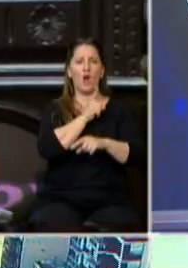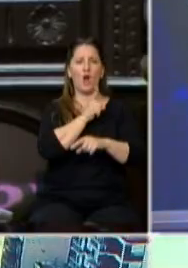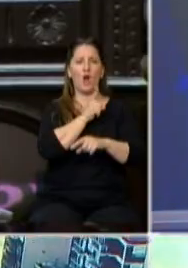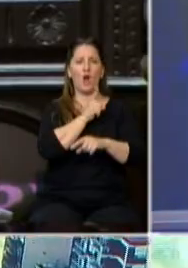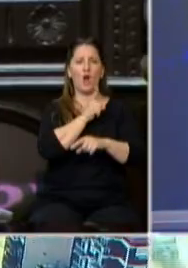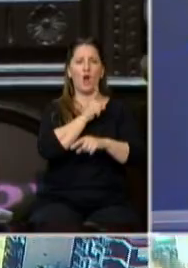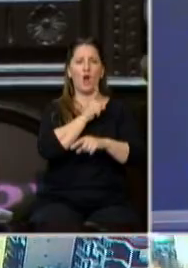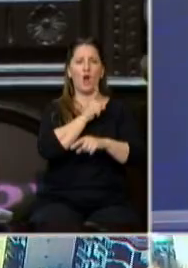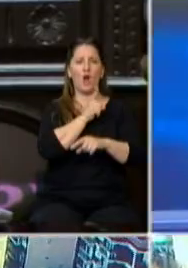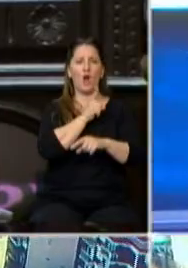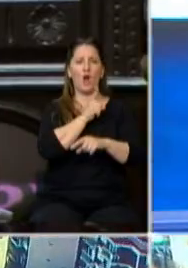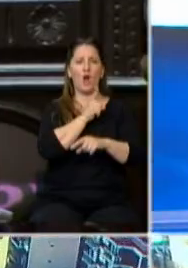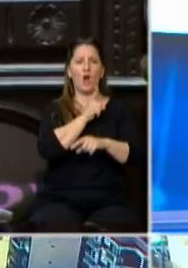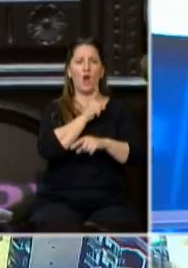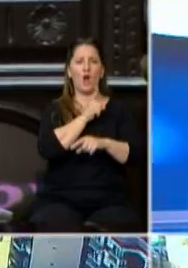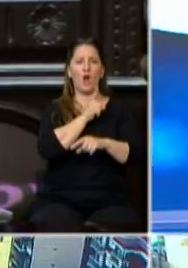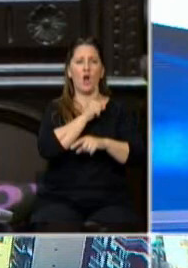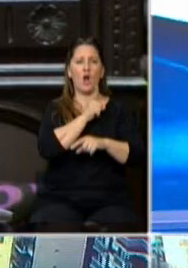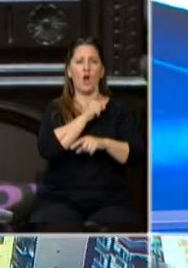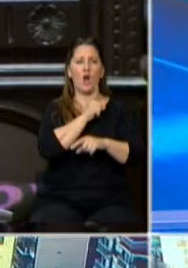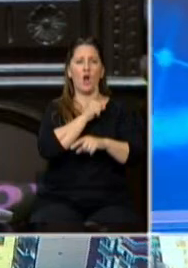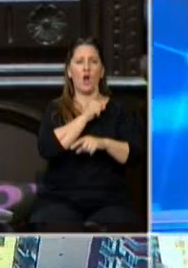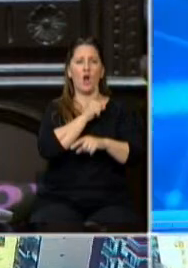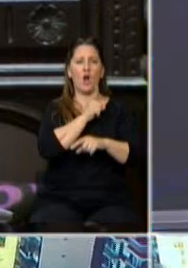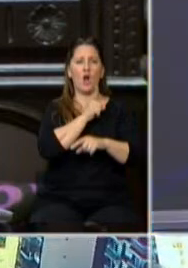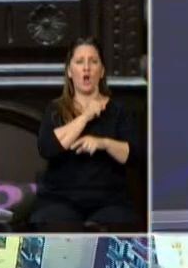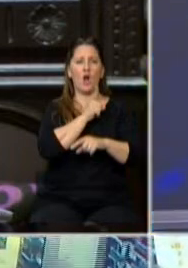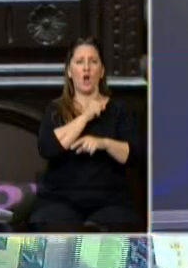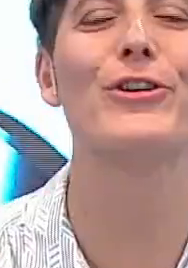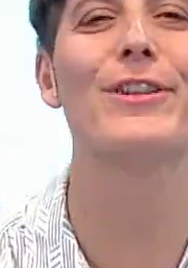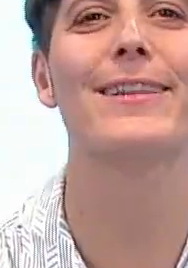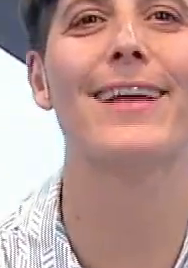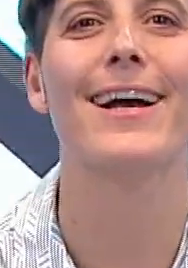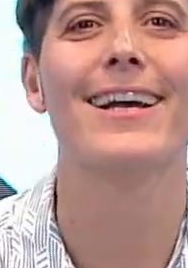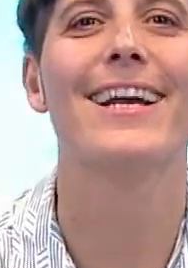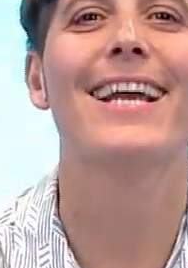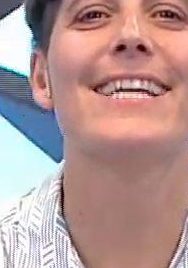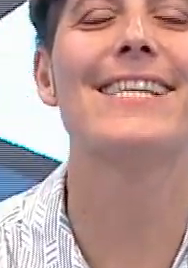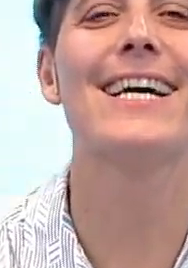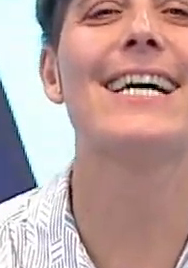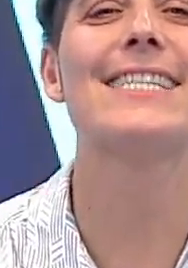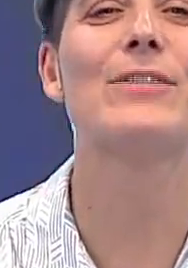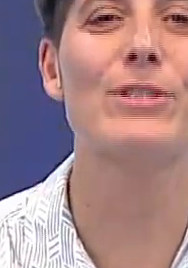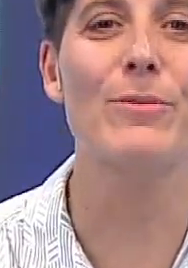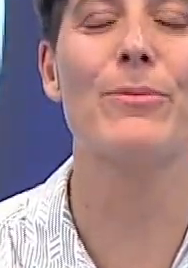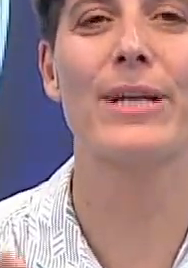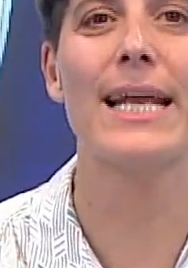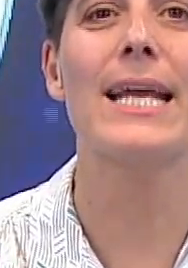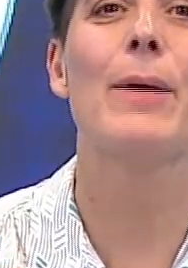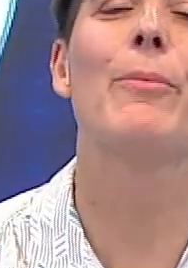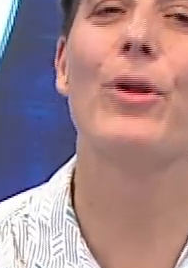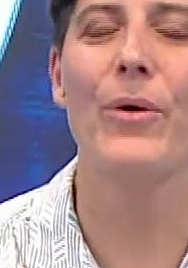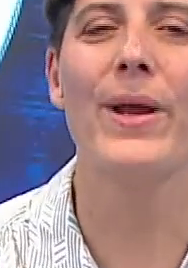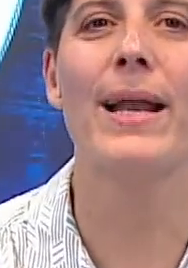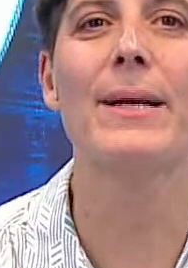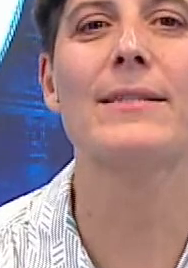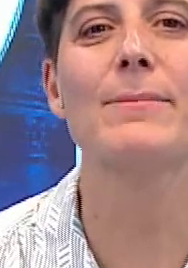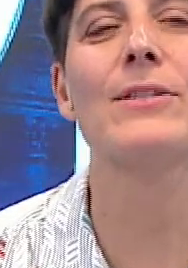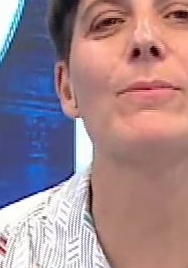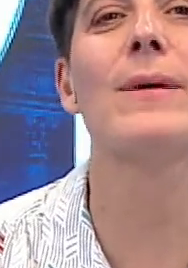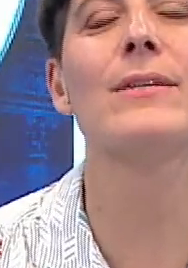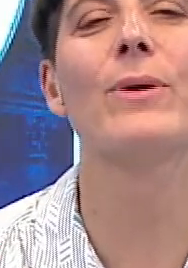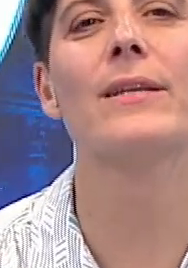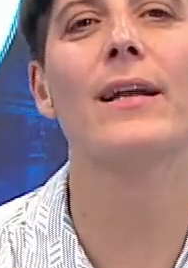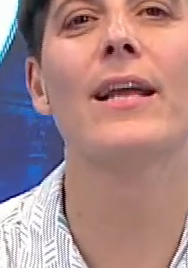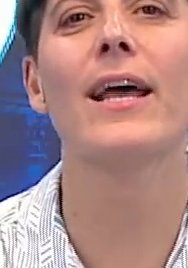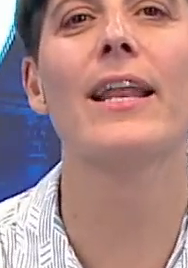legislativo. Muy bueno ese dato, no lo había reparado, pero tenés mucha razón, me pone muy contenta esa situación porque promueve la